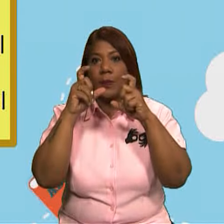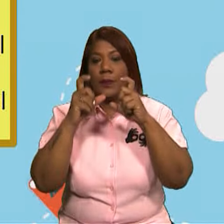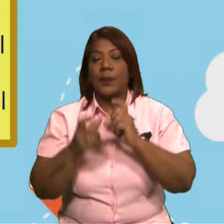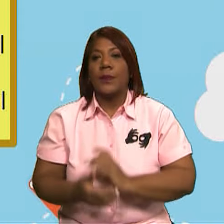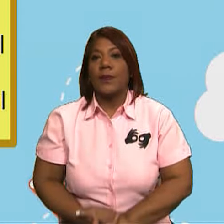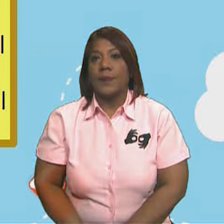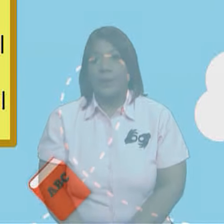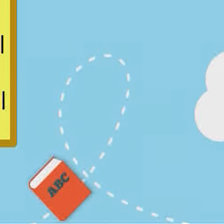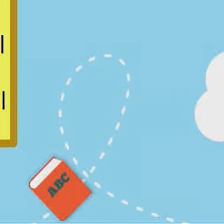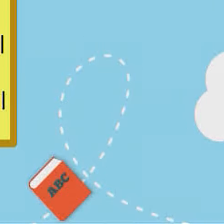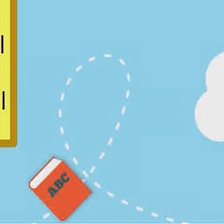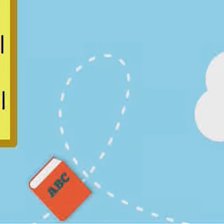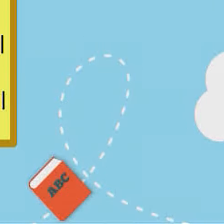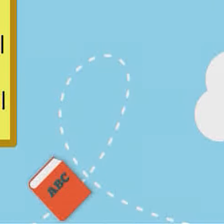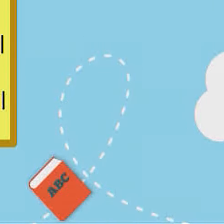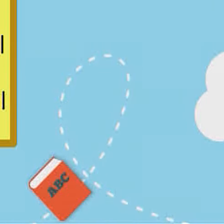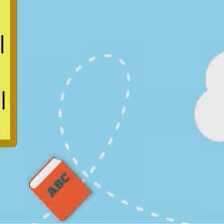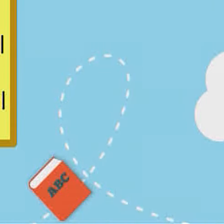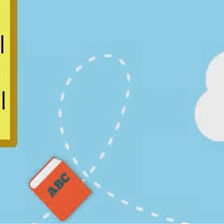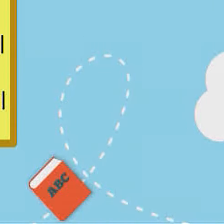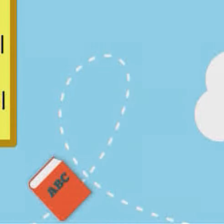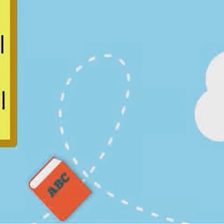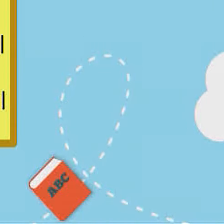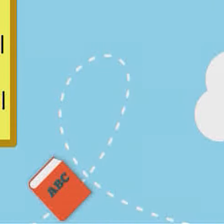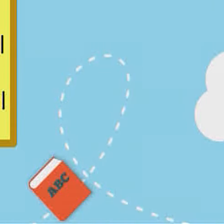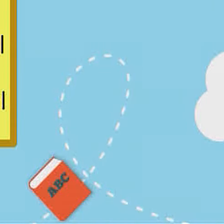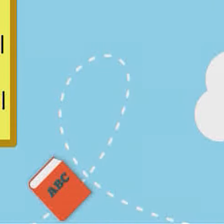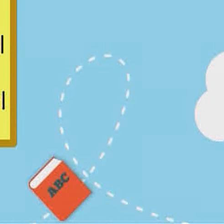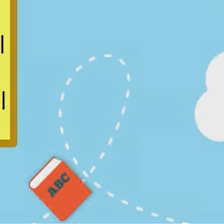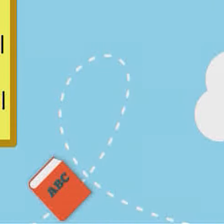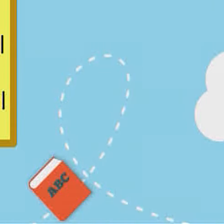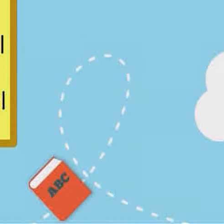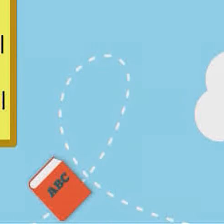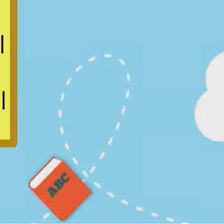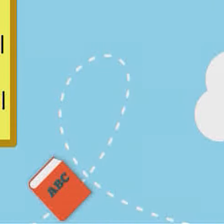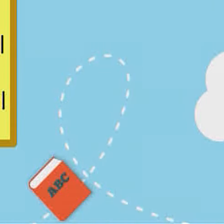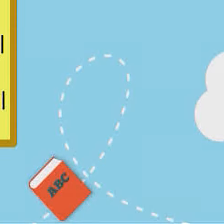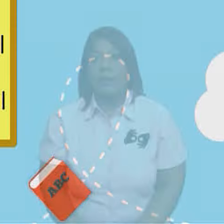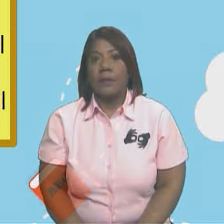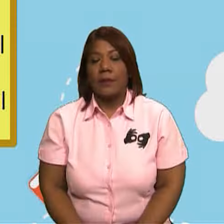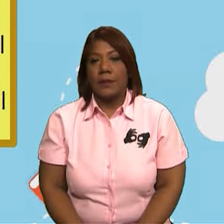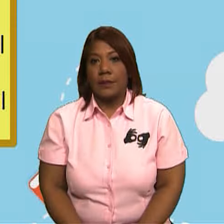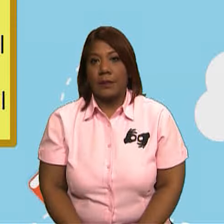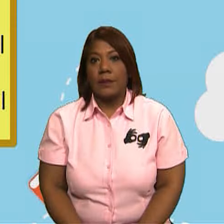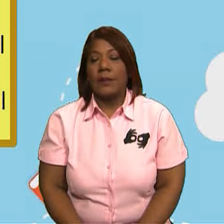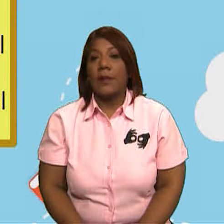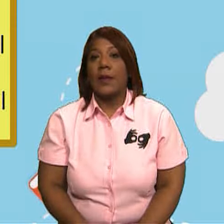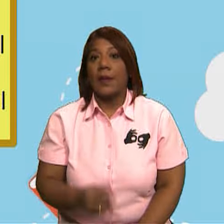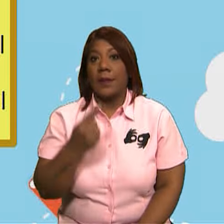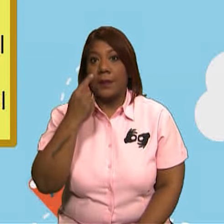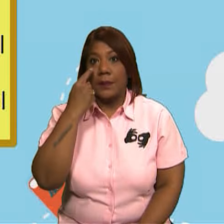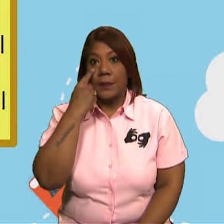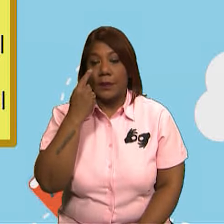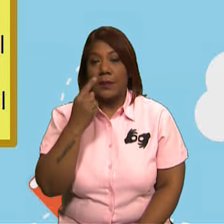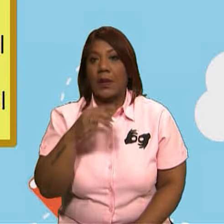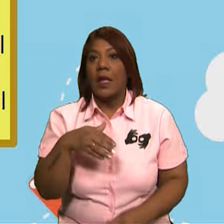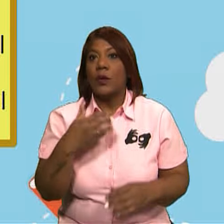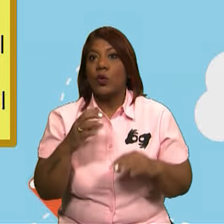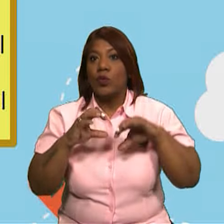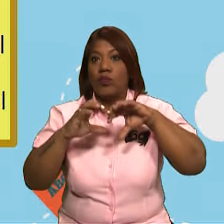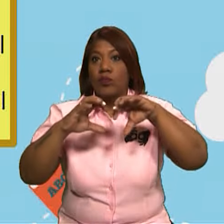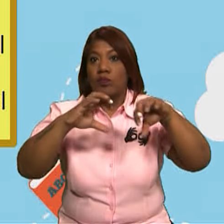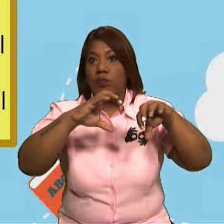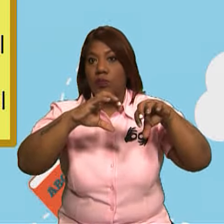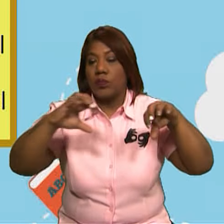de referencia, porque para dividir decenas completas entre una cifra puedes hacer lo siguiente: descomponer